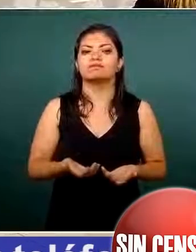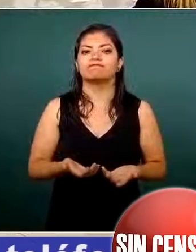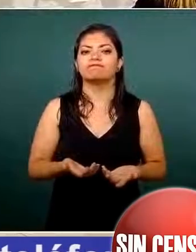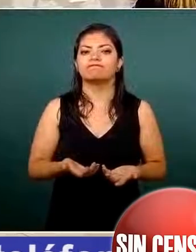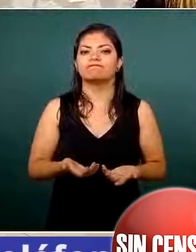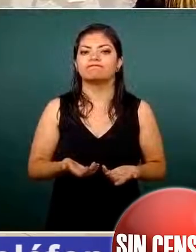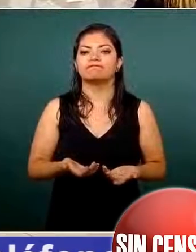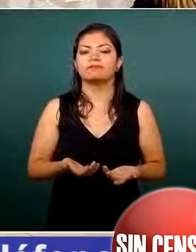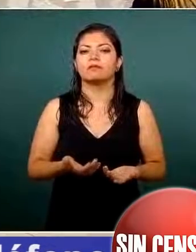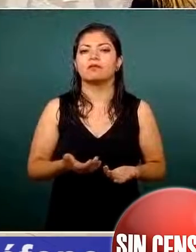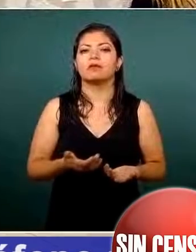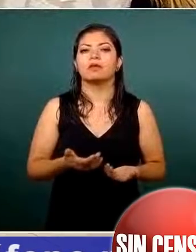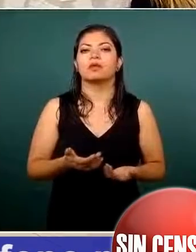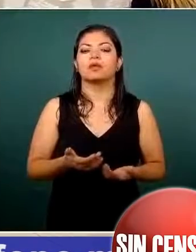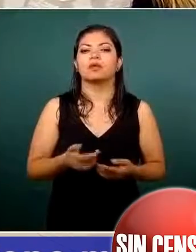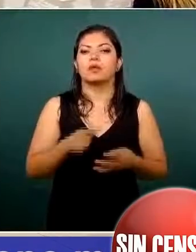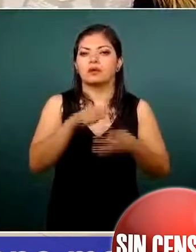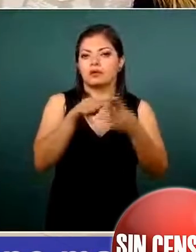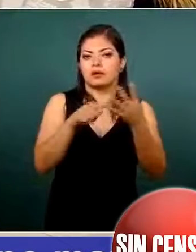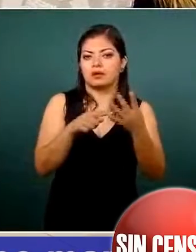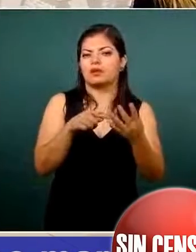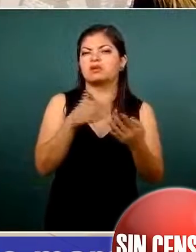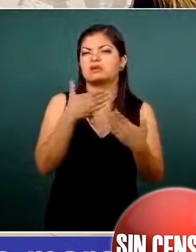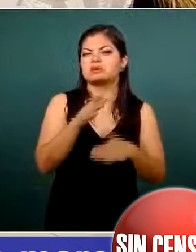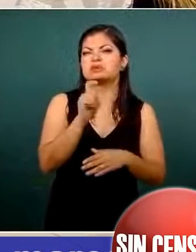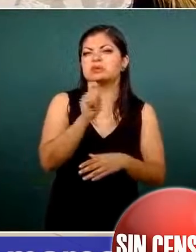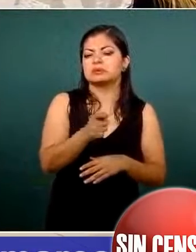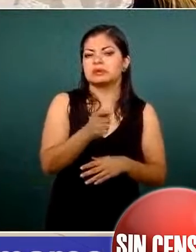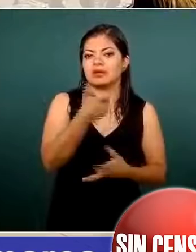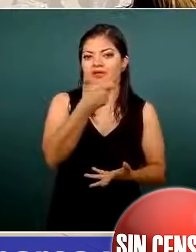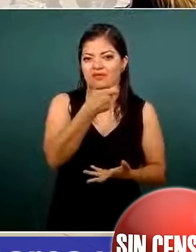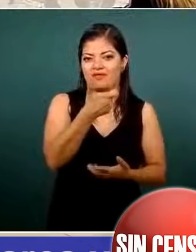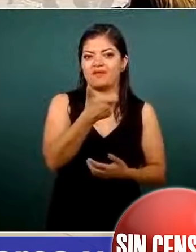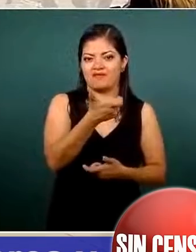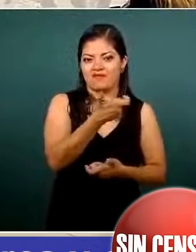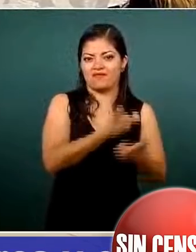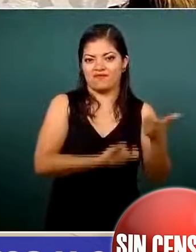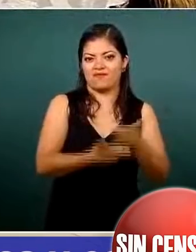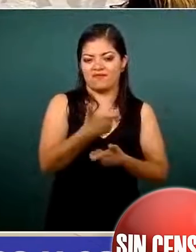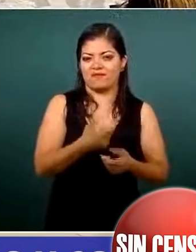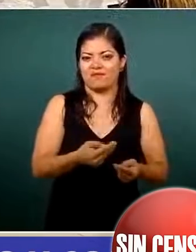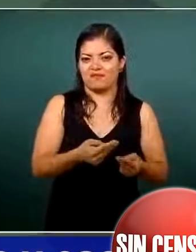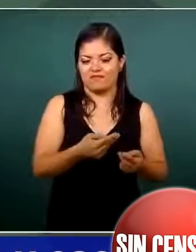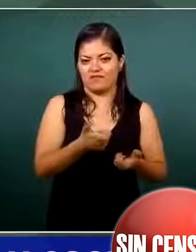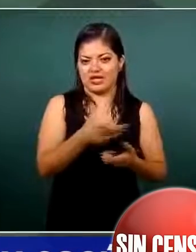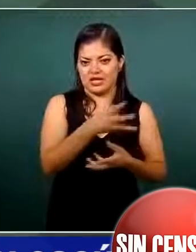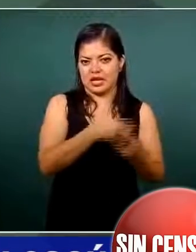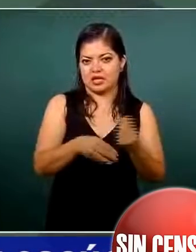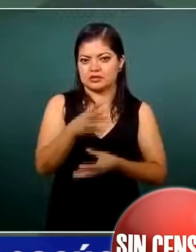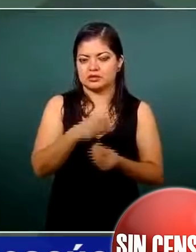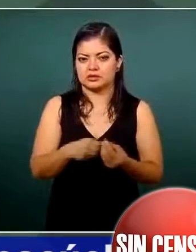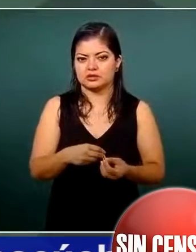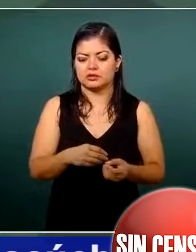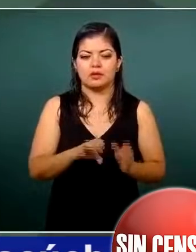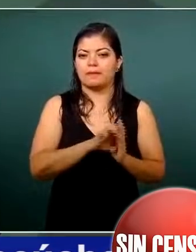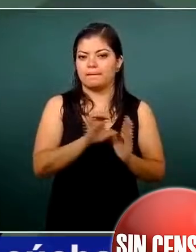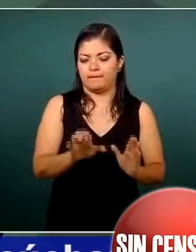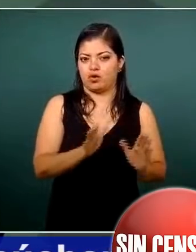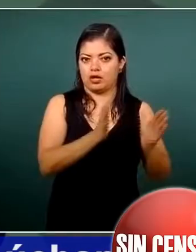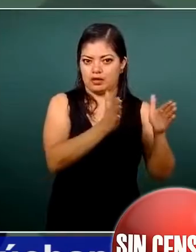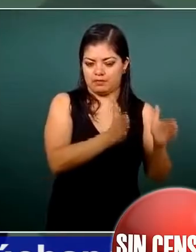recuadros sobre las finanzas. Un recuadro en cuanto a ejercicio de